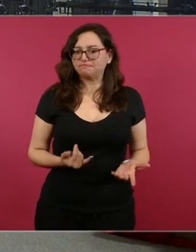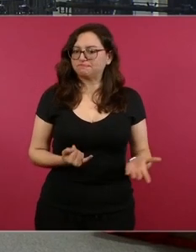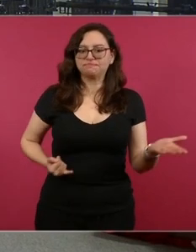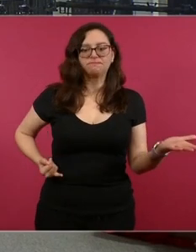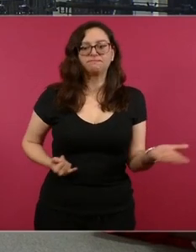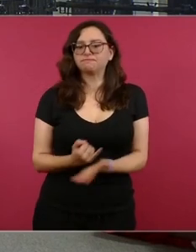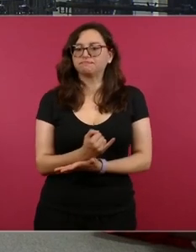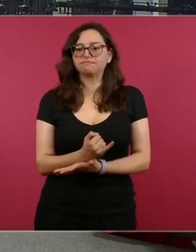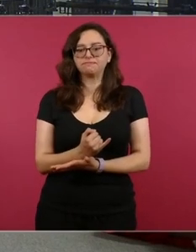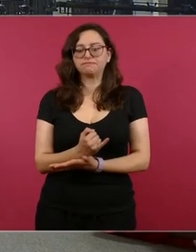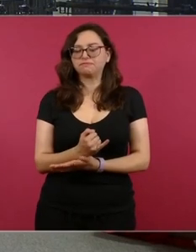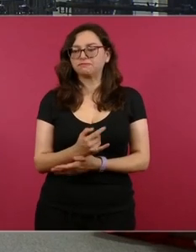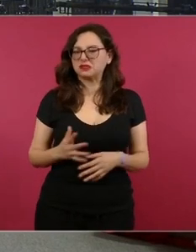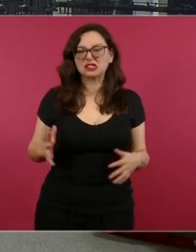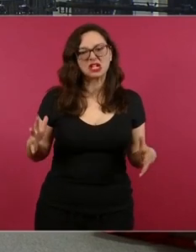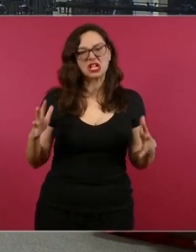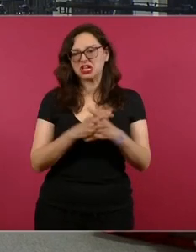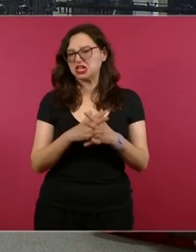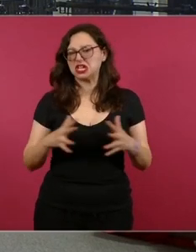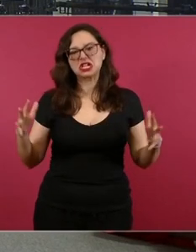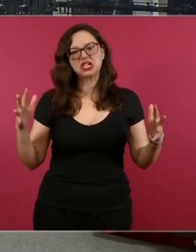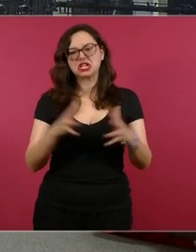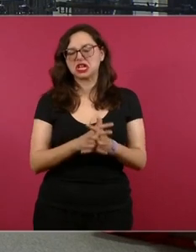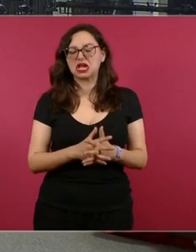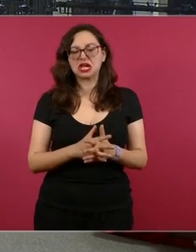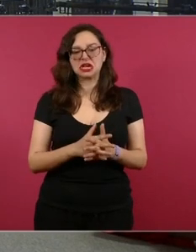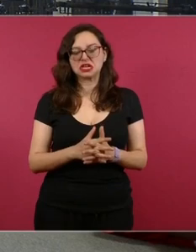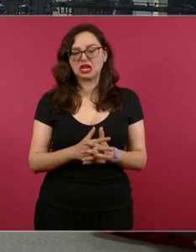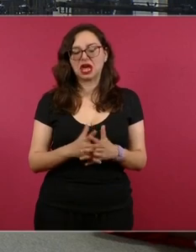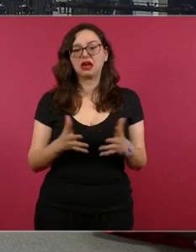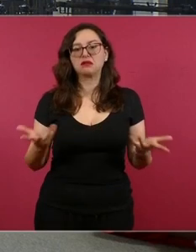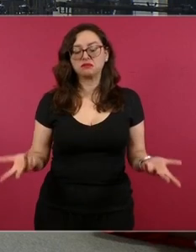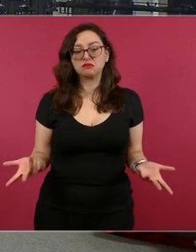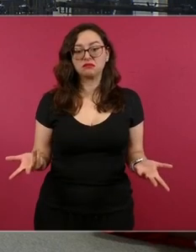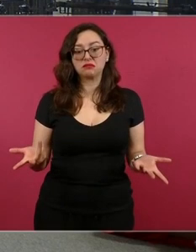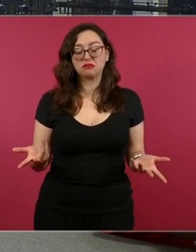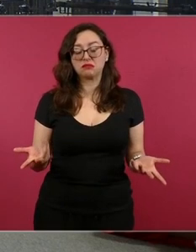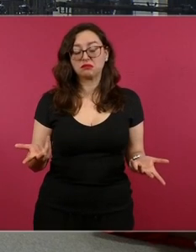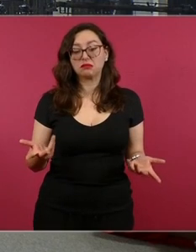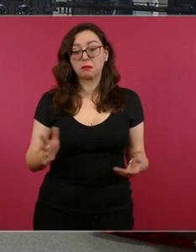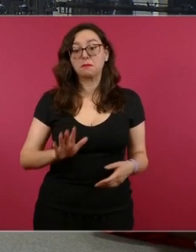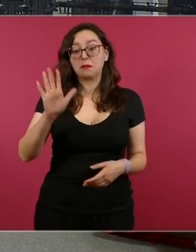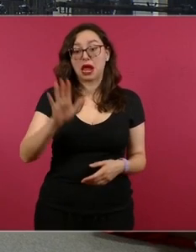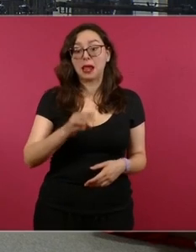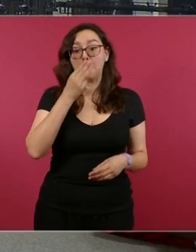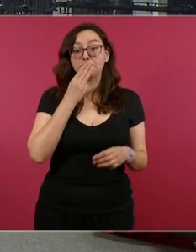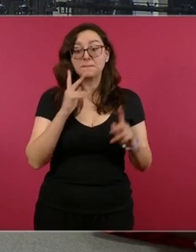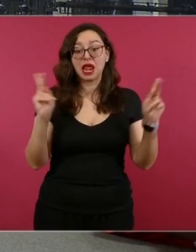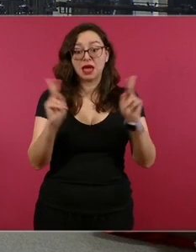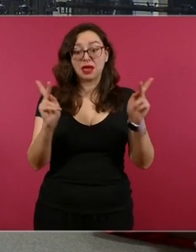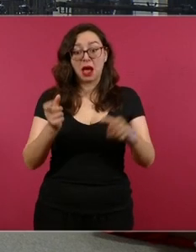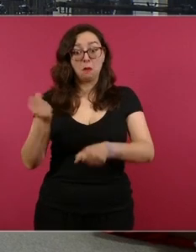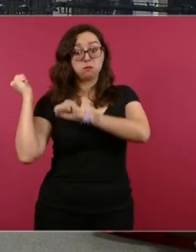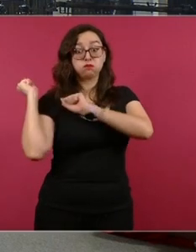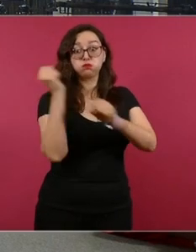desató la guerra del narcotráfico y le pegó un garrotazo a lo tonto, al avispero,